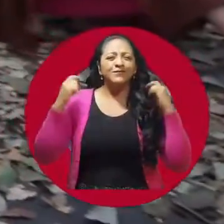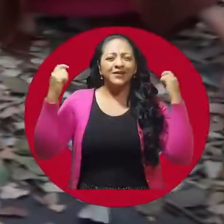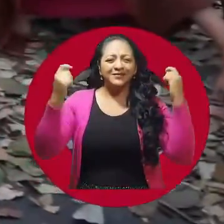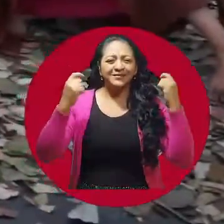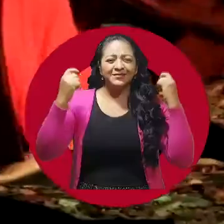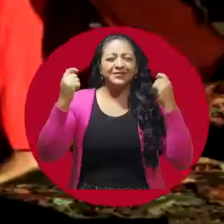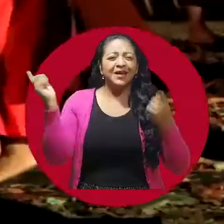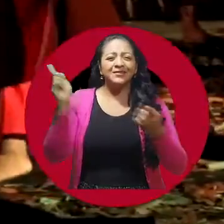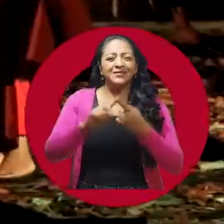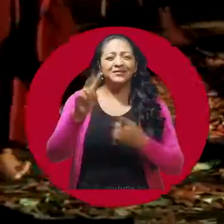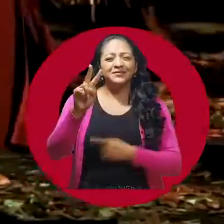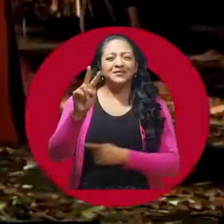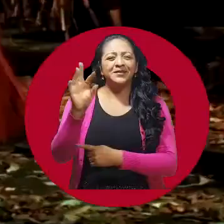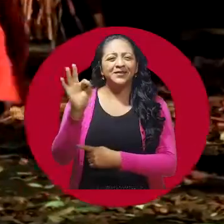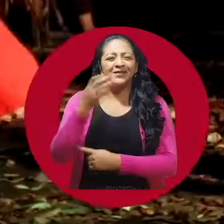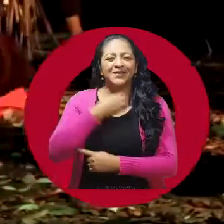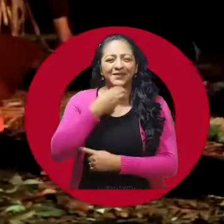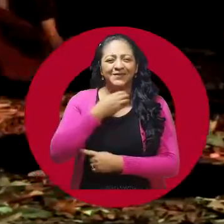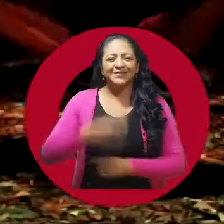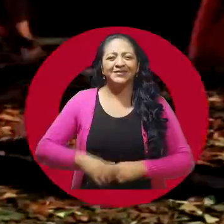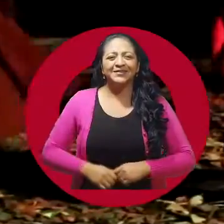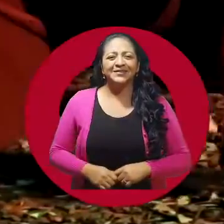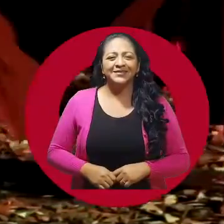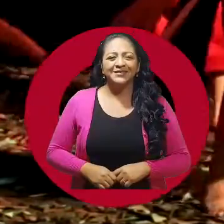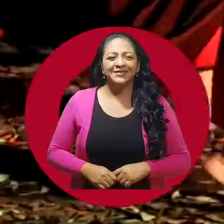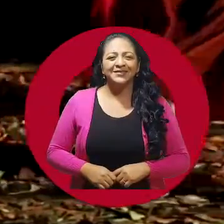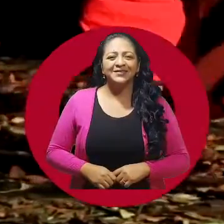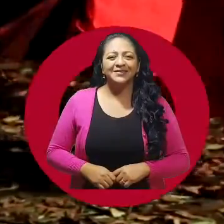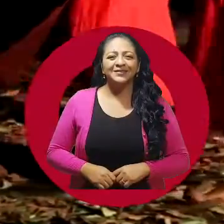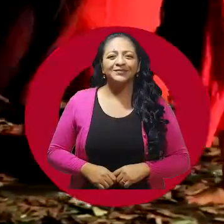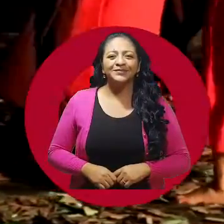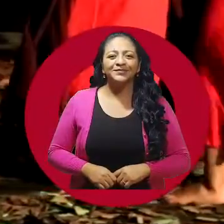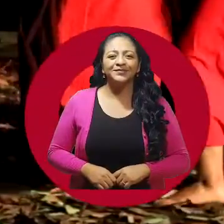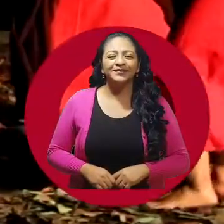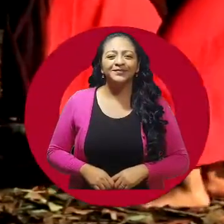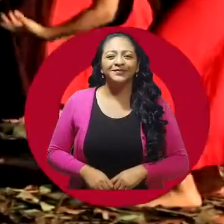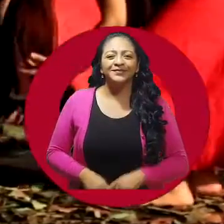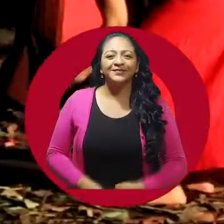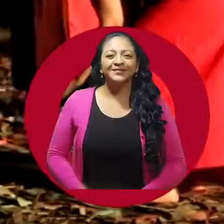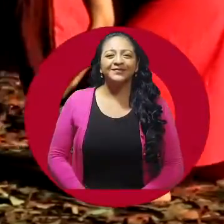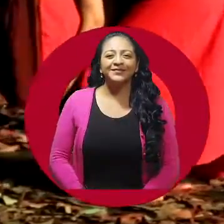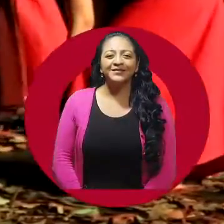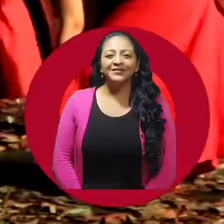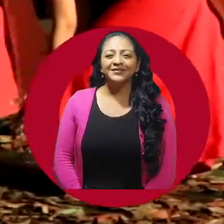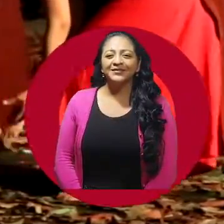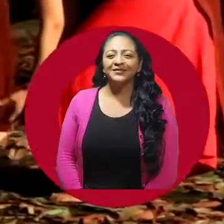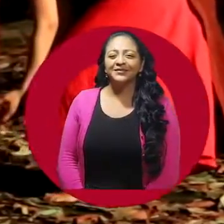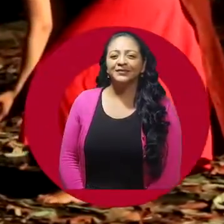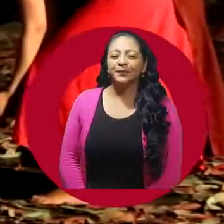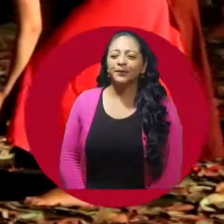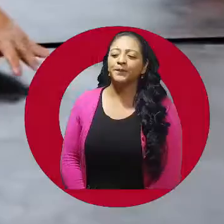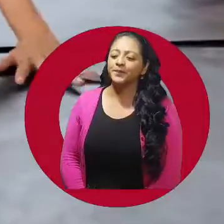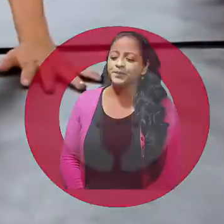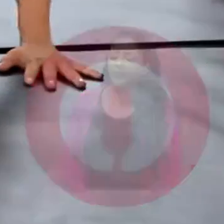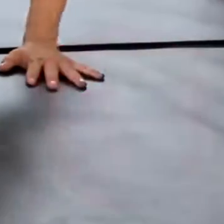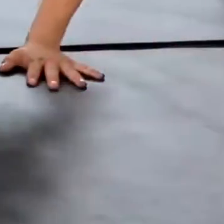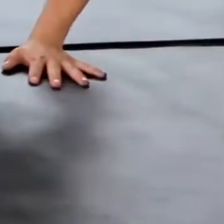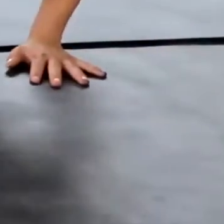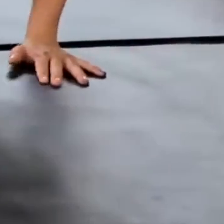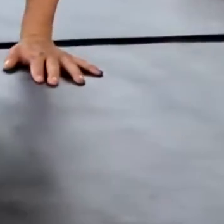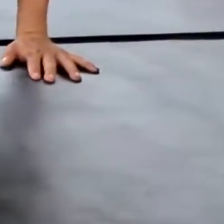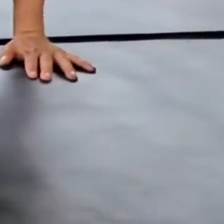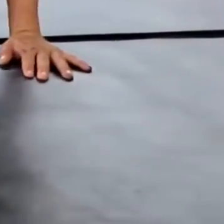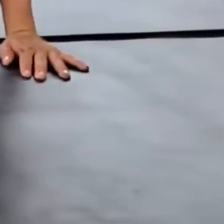éxito formaron esta agrupación. El colectivo La Casa del Artista organizan este festival que se va hasta el 29 de agosto.